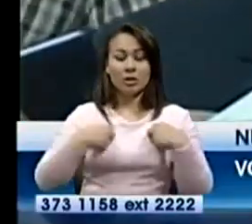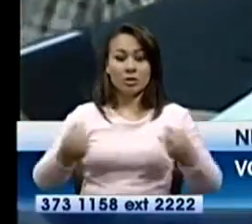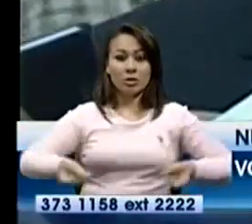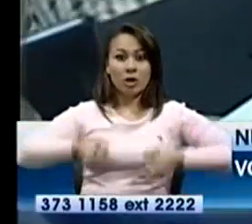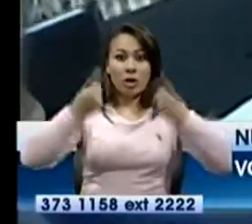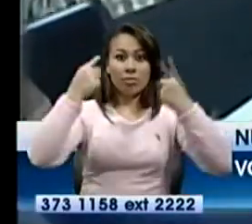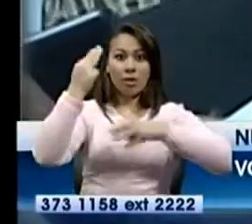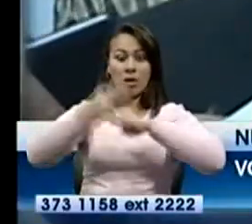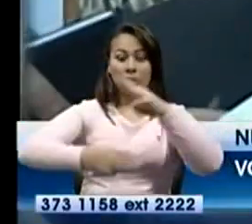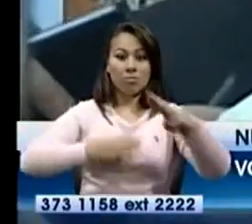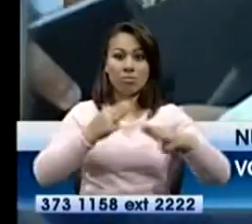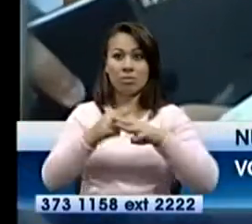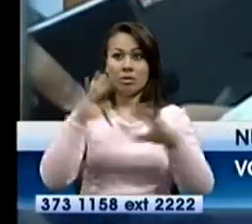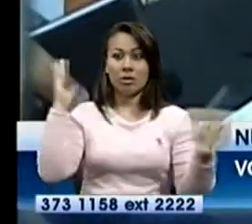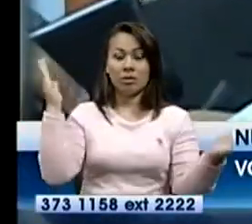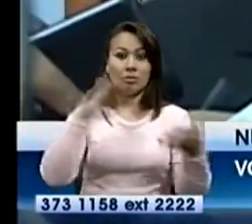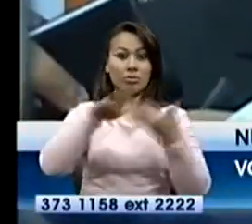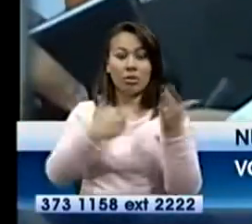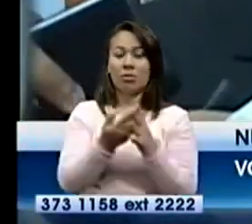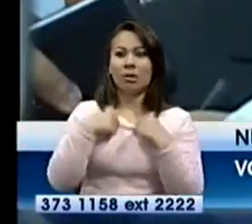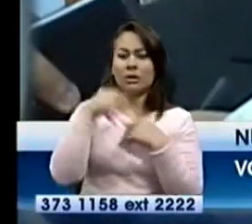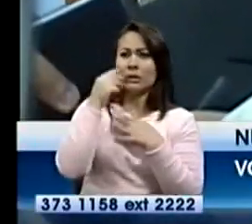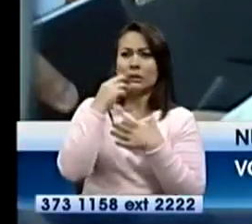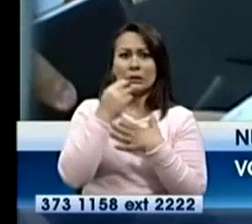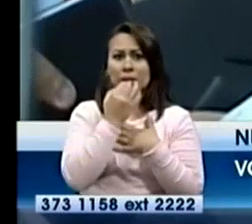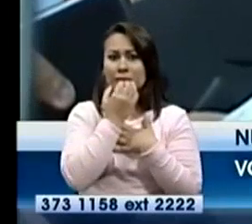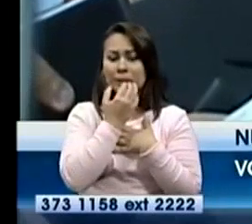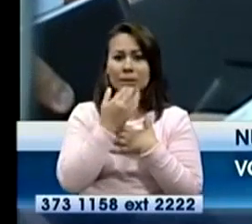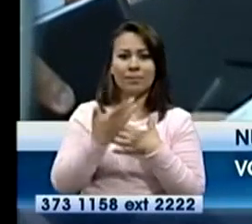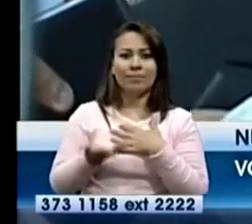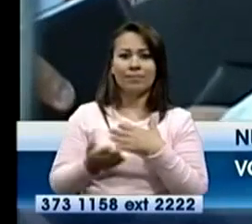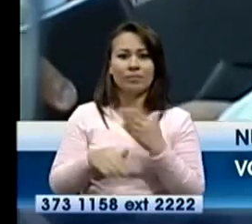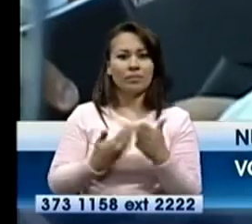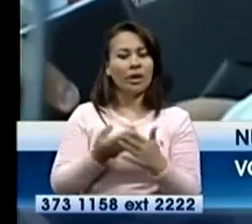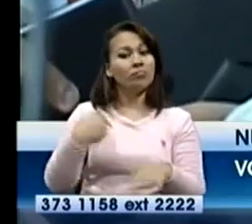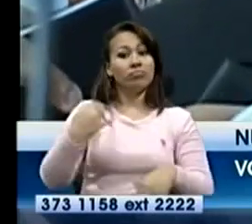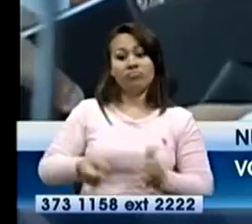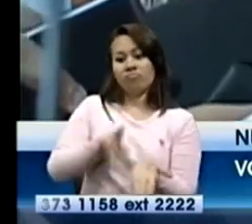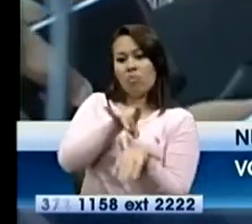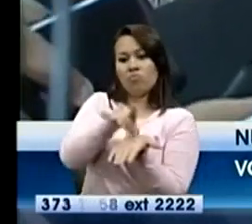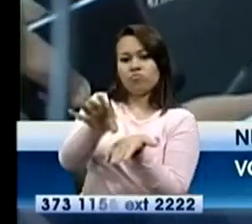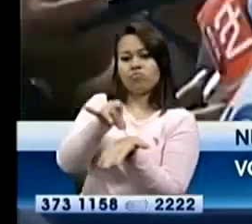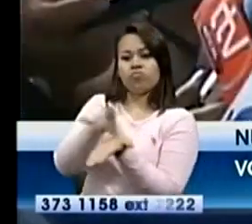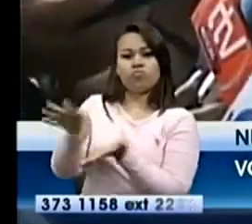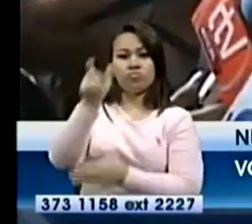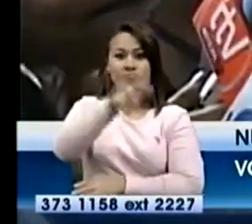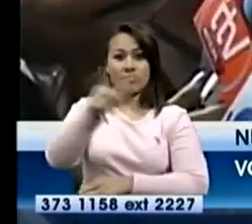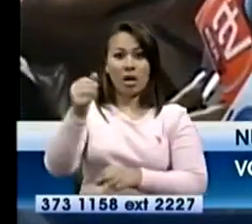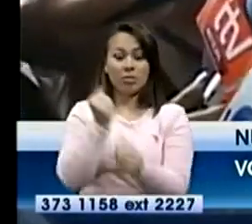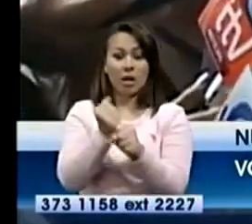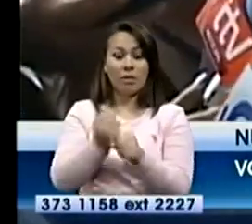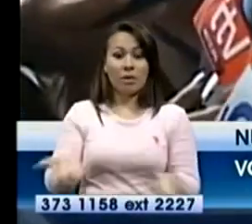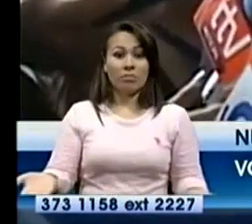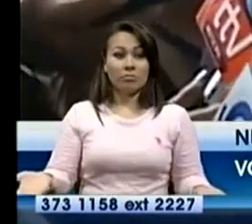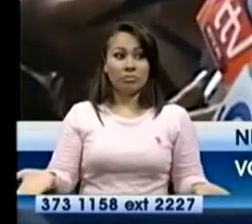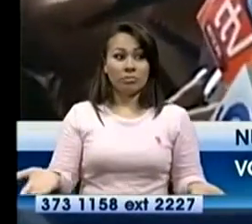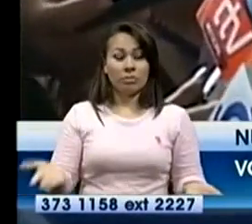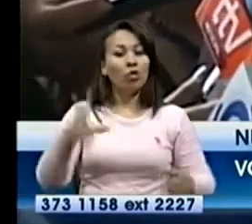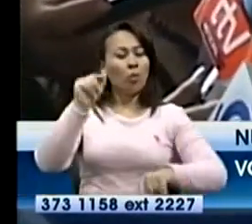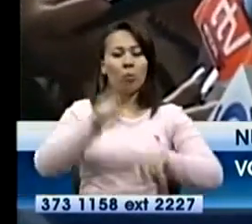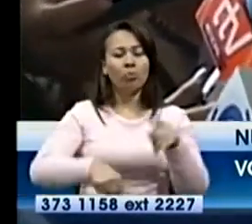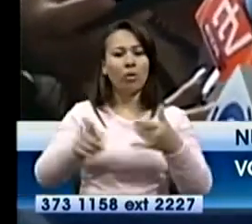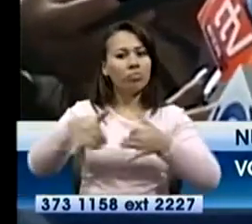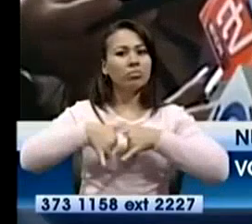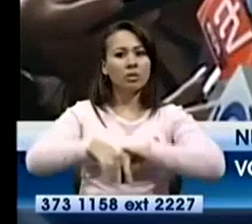parte del mundo, es lo primero que sucede, la destitución de estos funcionarios. Radio de acción